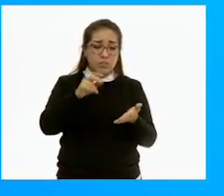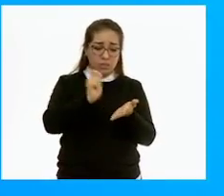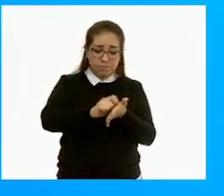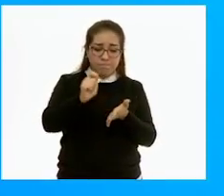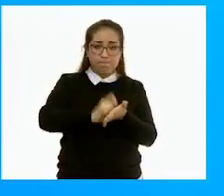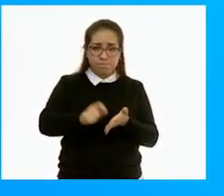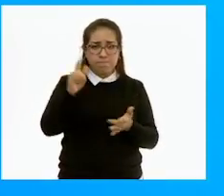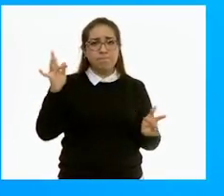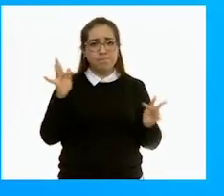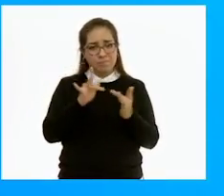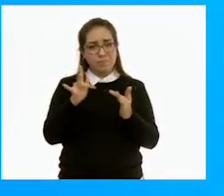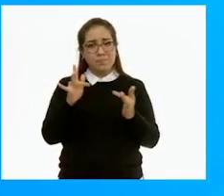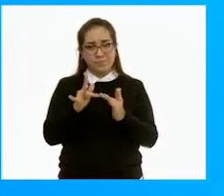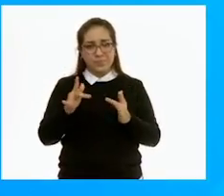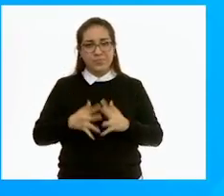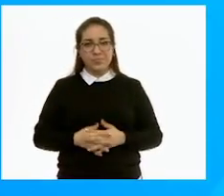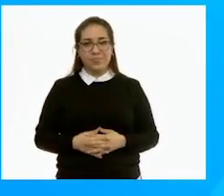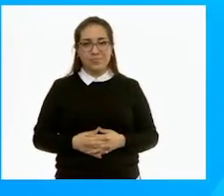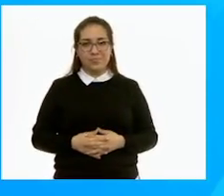contáctanos.